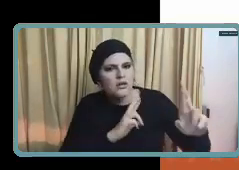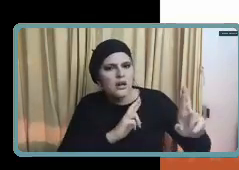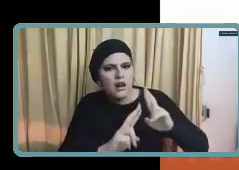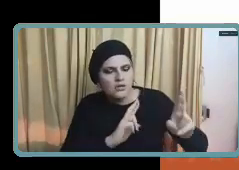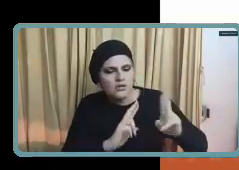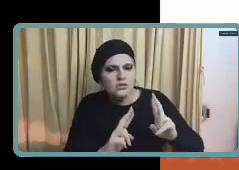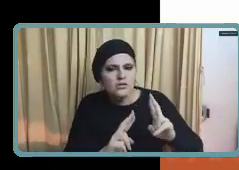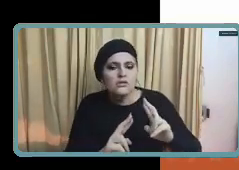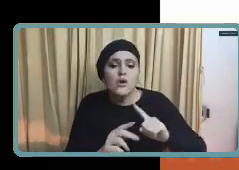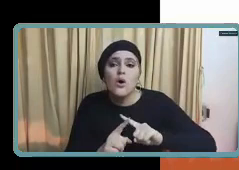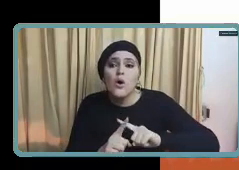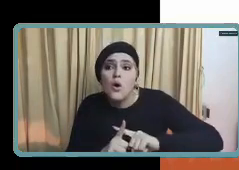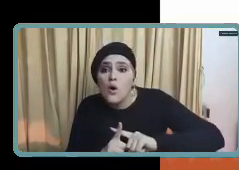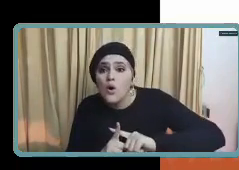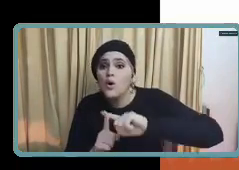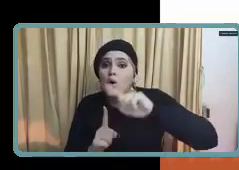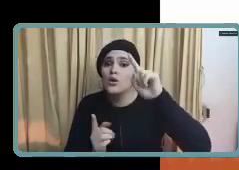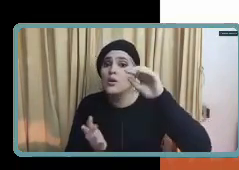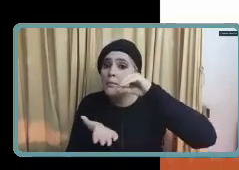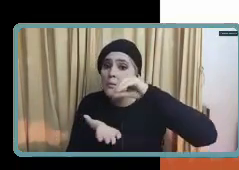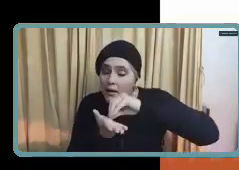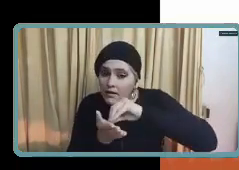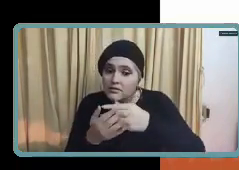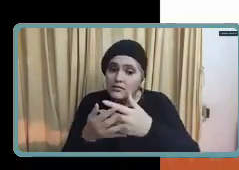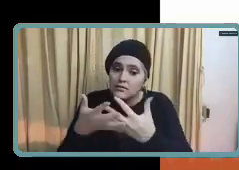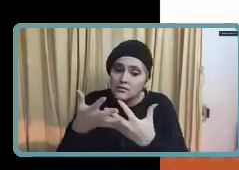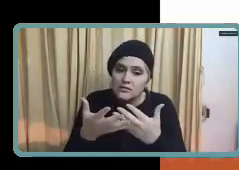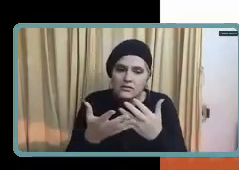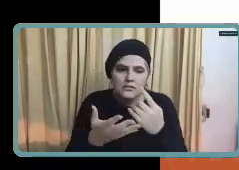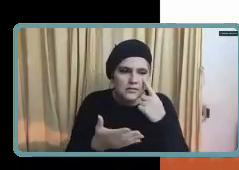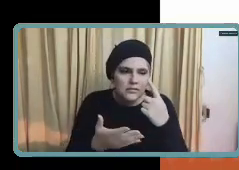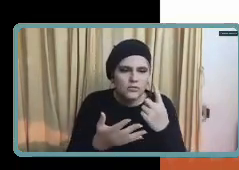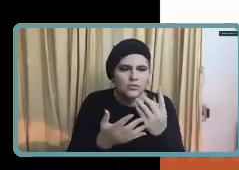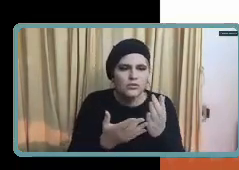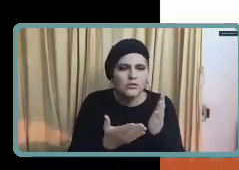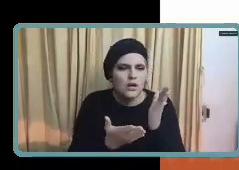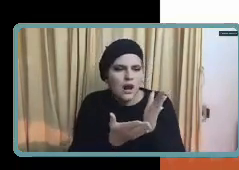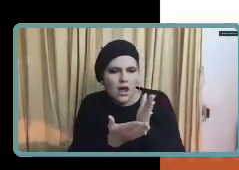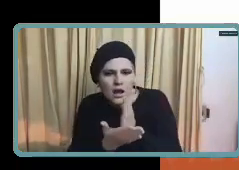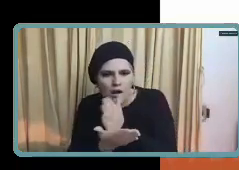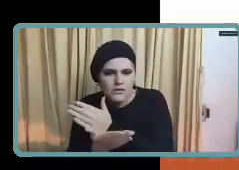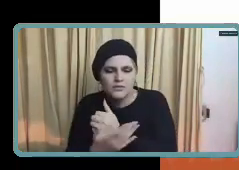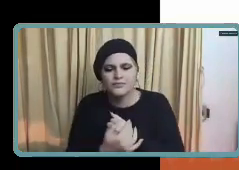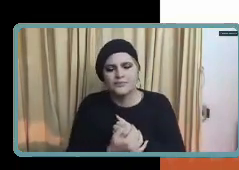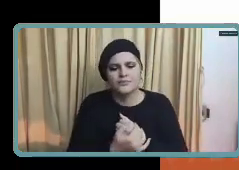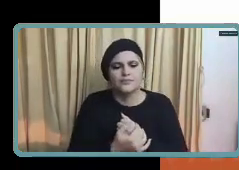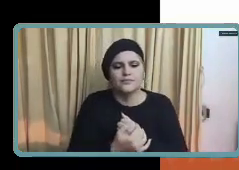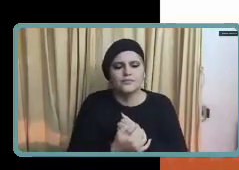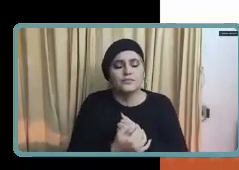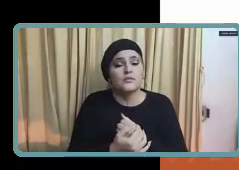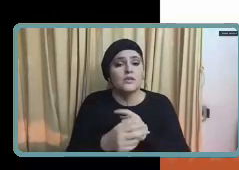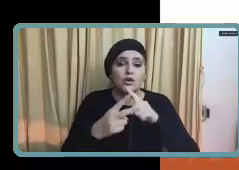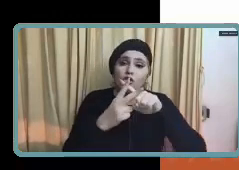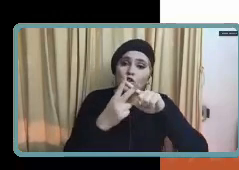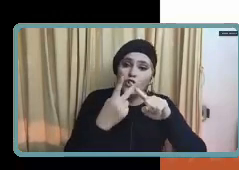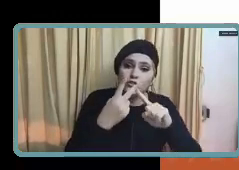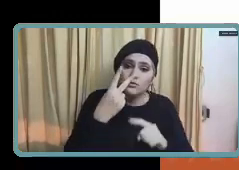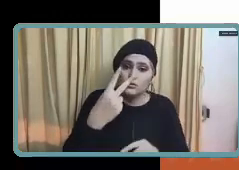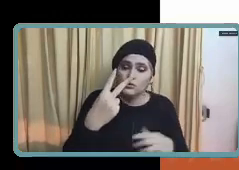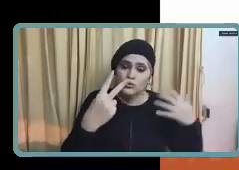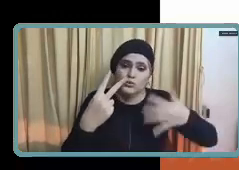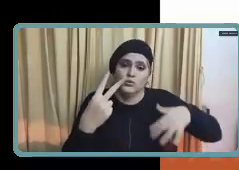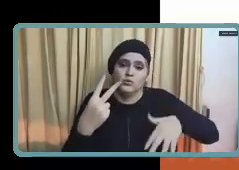de clasificación. Por lo tanto, tienen que estar presentes estas dos áreas para hablar de espectro del autismo. Y lo